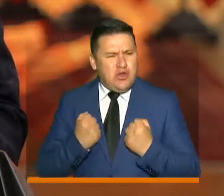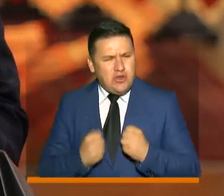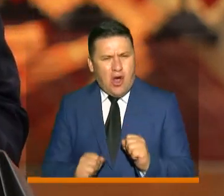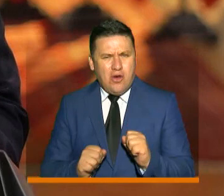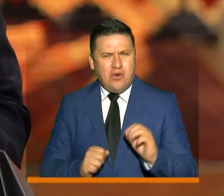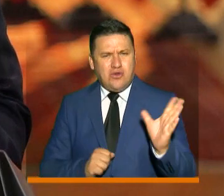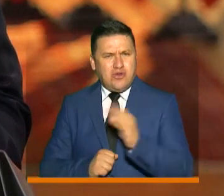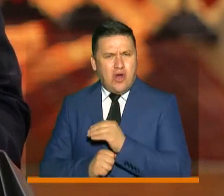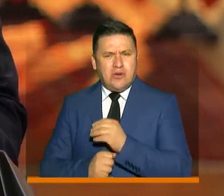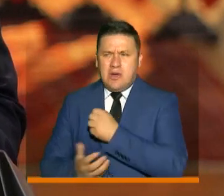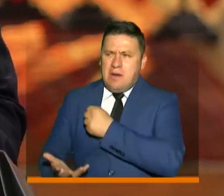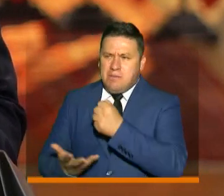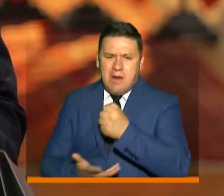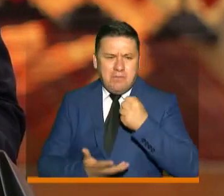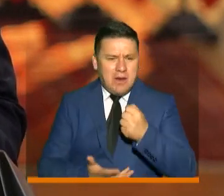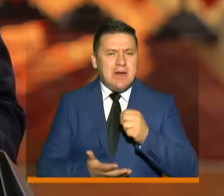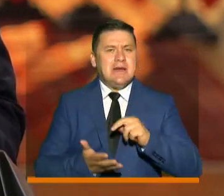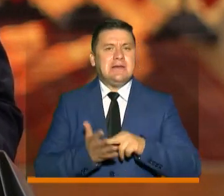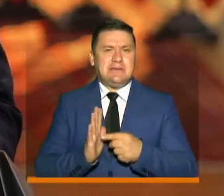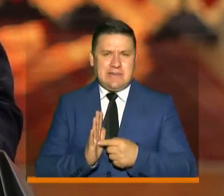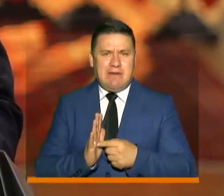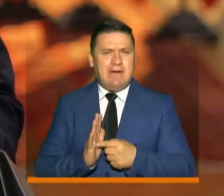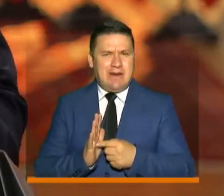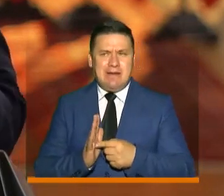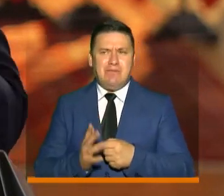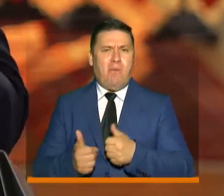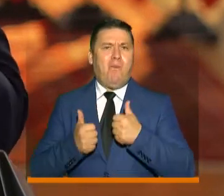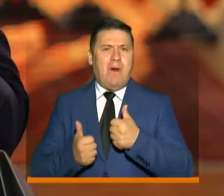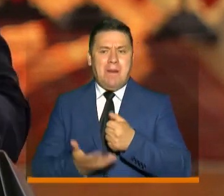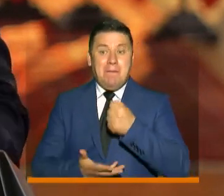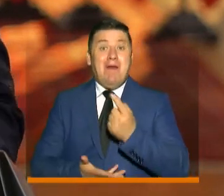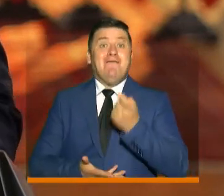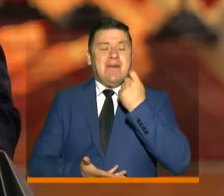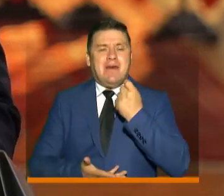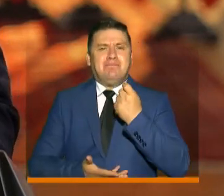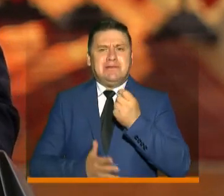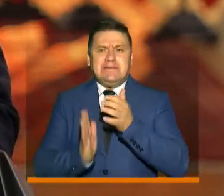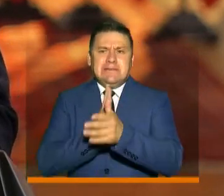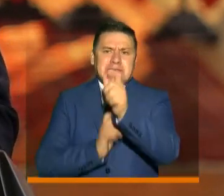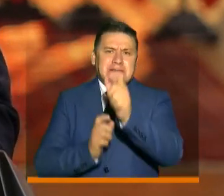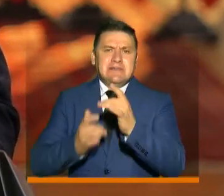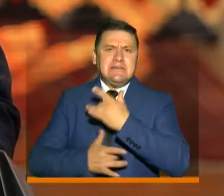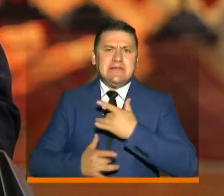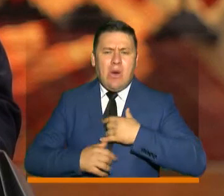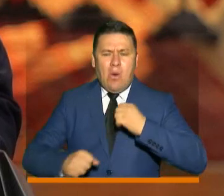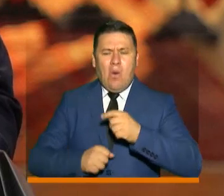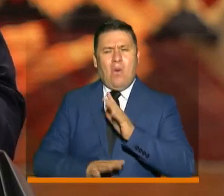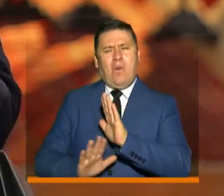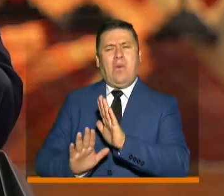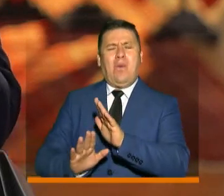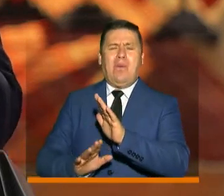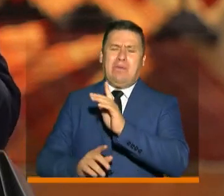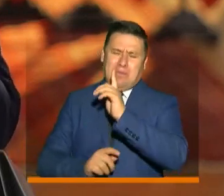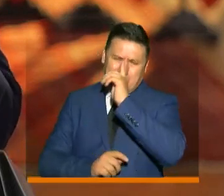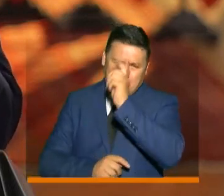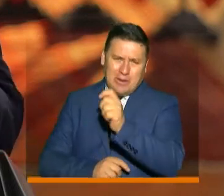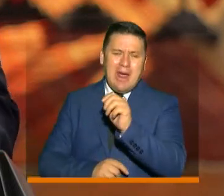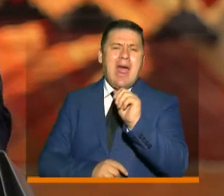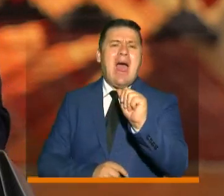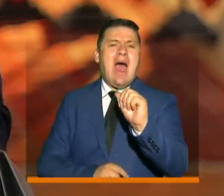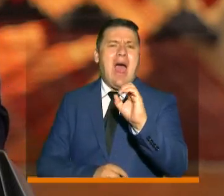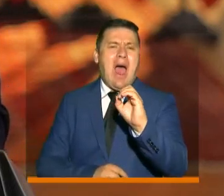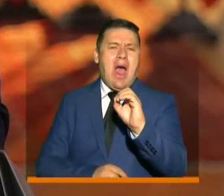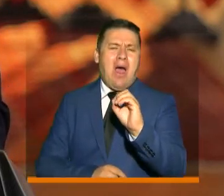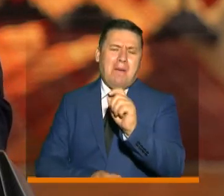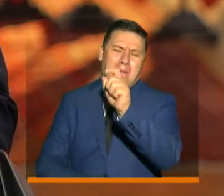económicos se pueden se quedan cortos frente al valor del talento humano en salud esos miles de hombres y